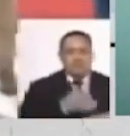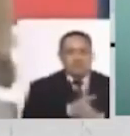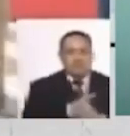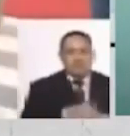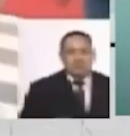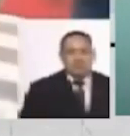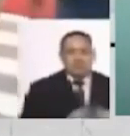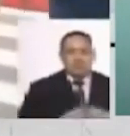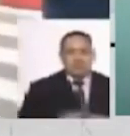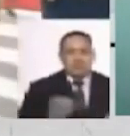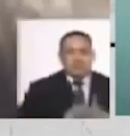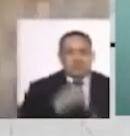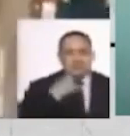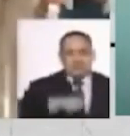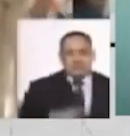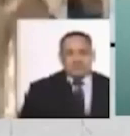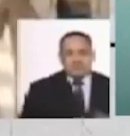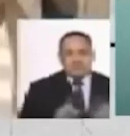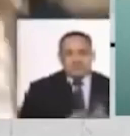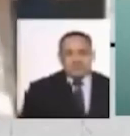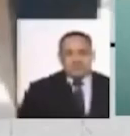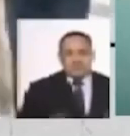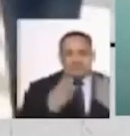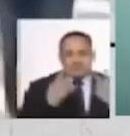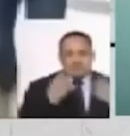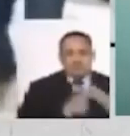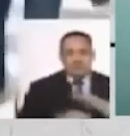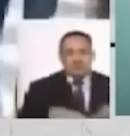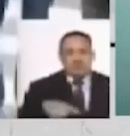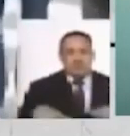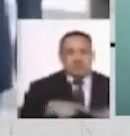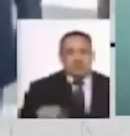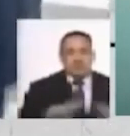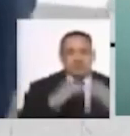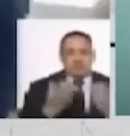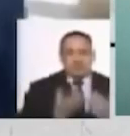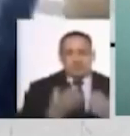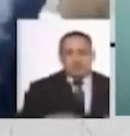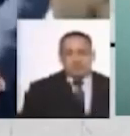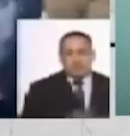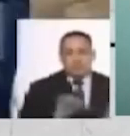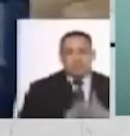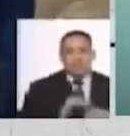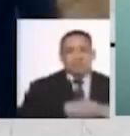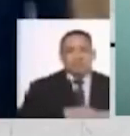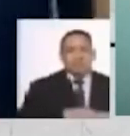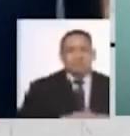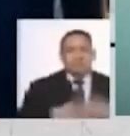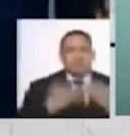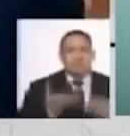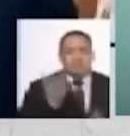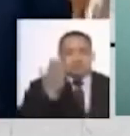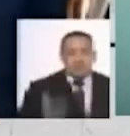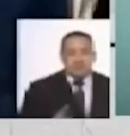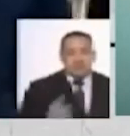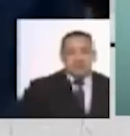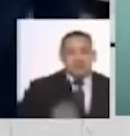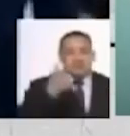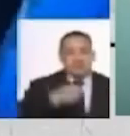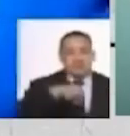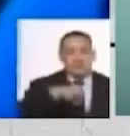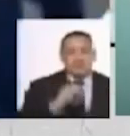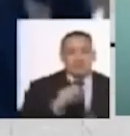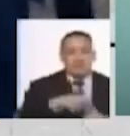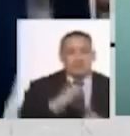país, ¿no? El impacto terrible que tuvo Sendero Luminoso, por ejemplo, ¿no? Casi 70.000 muertos, también la población